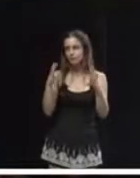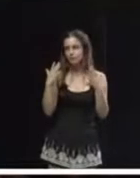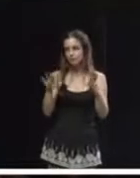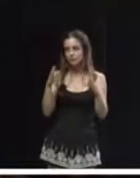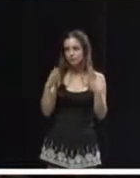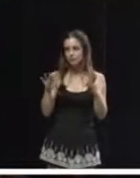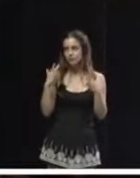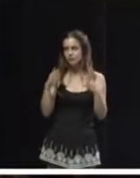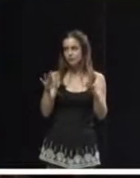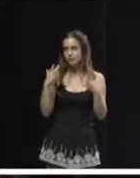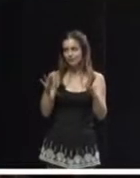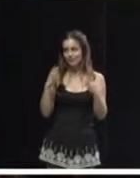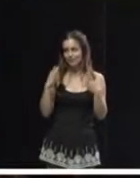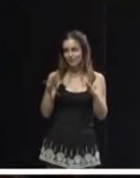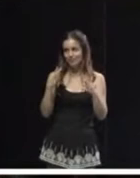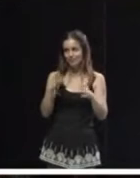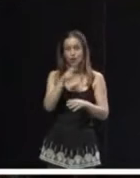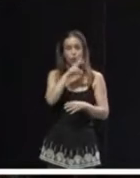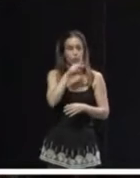Bueno.